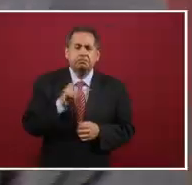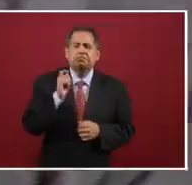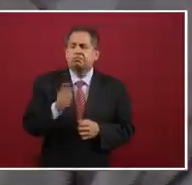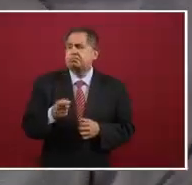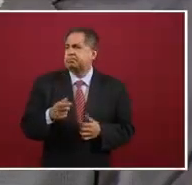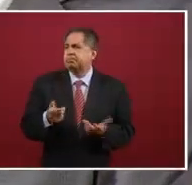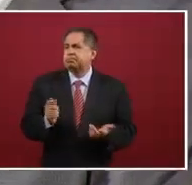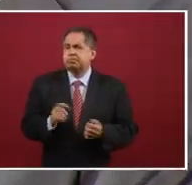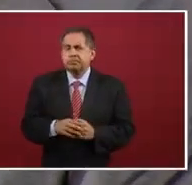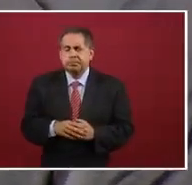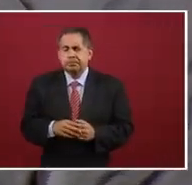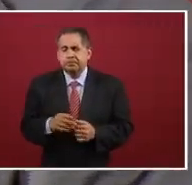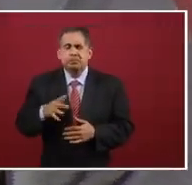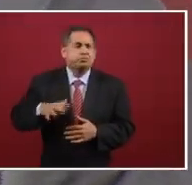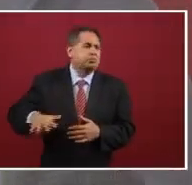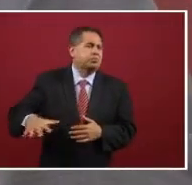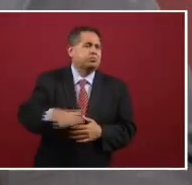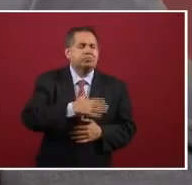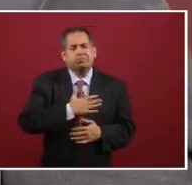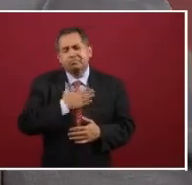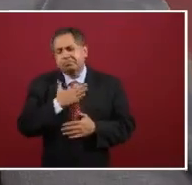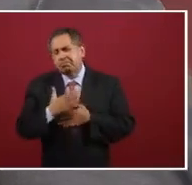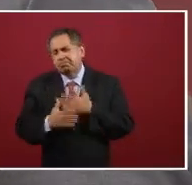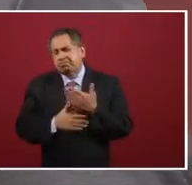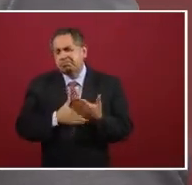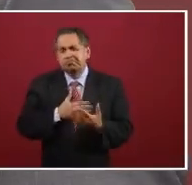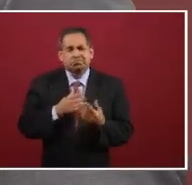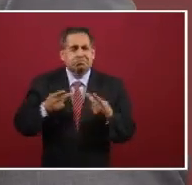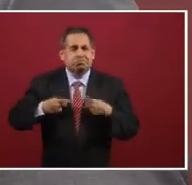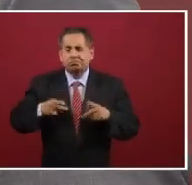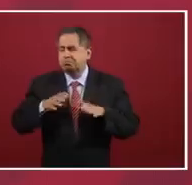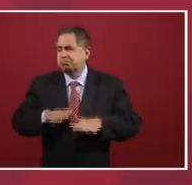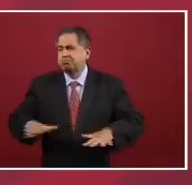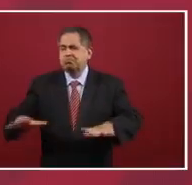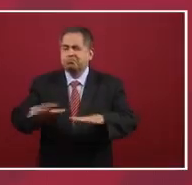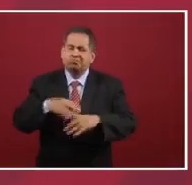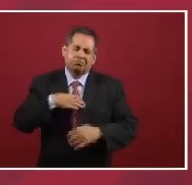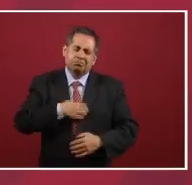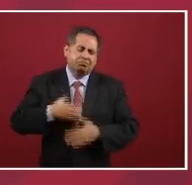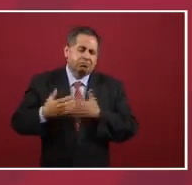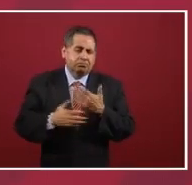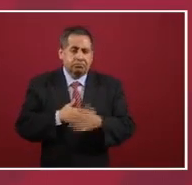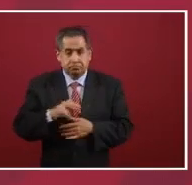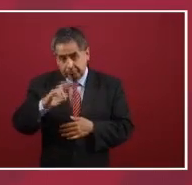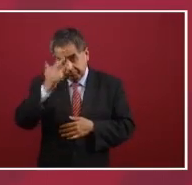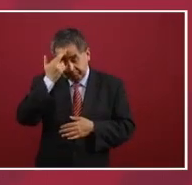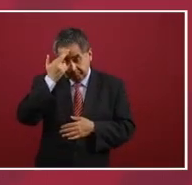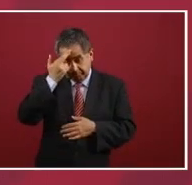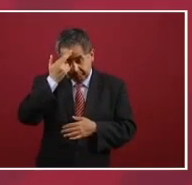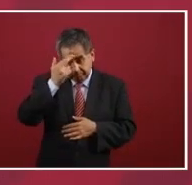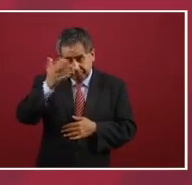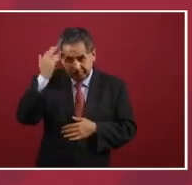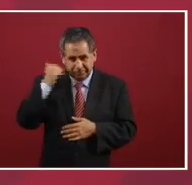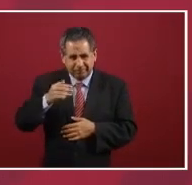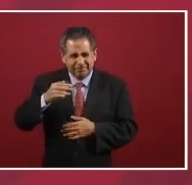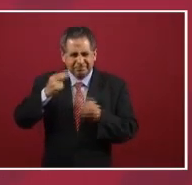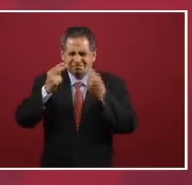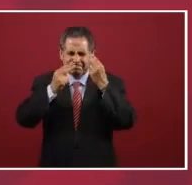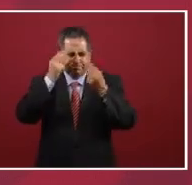mucha alegría en el pueblo. ¿Se acuerdan cuando hablaban del mal humor,